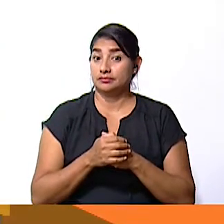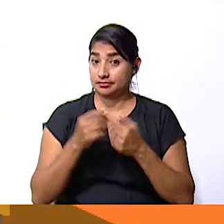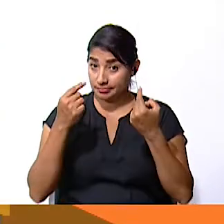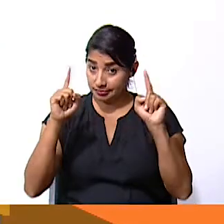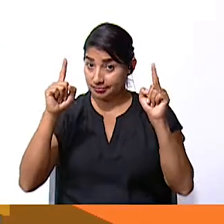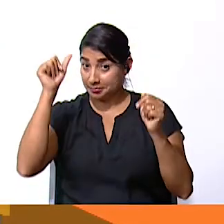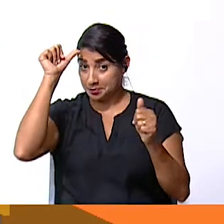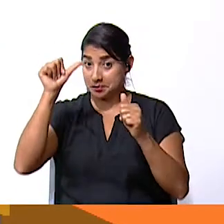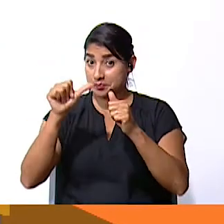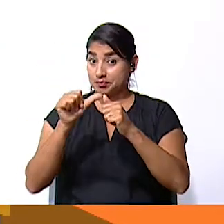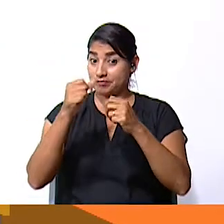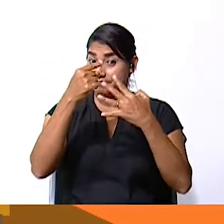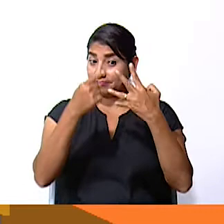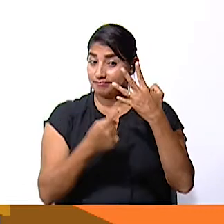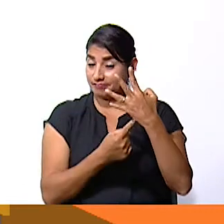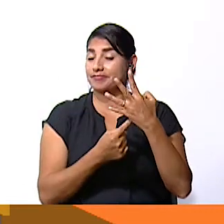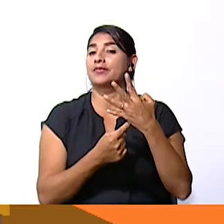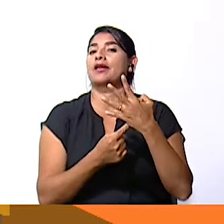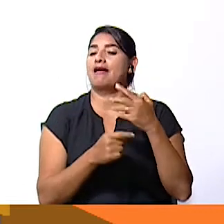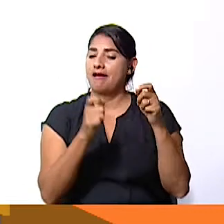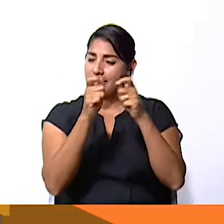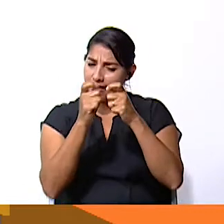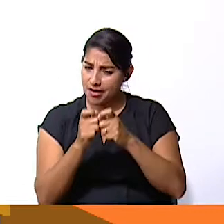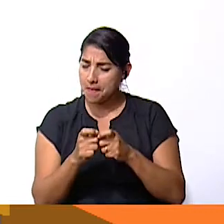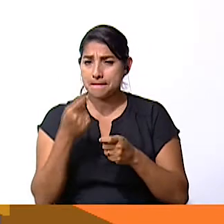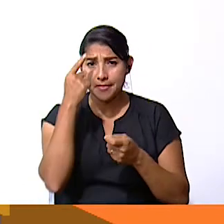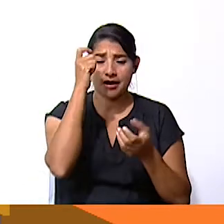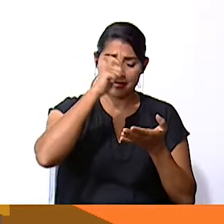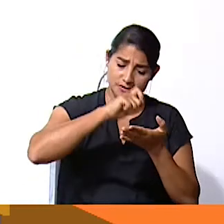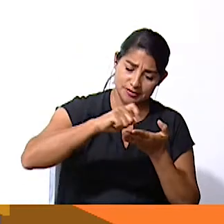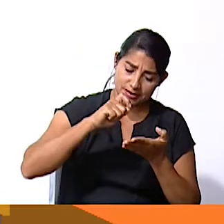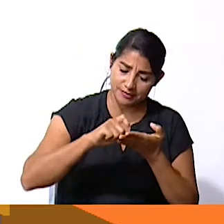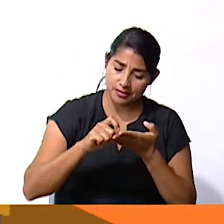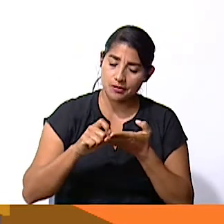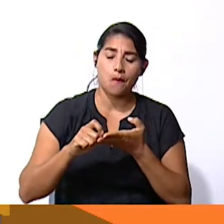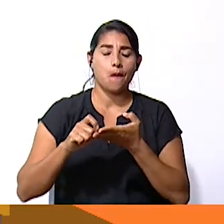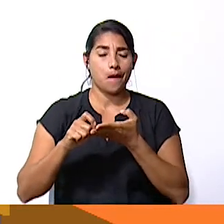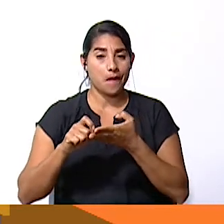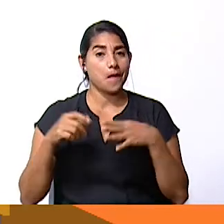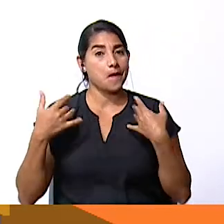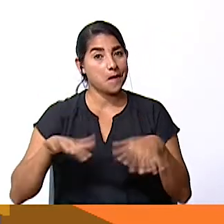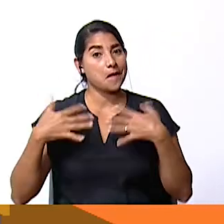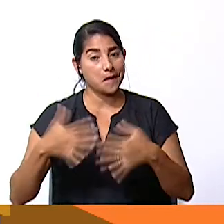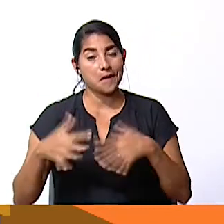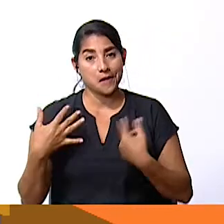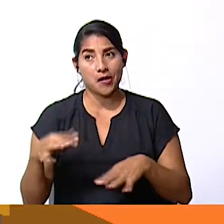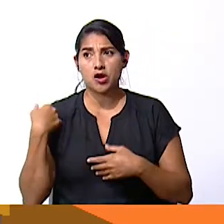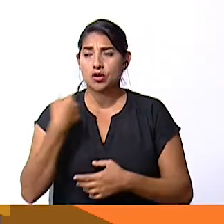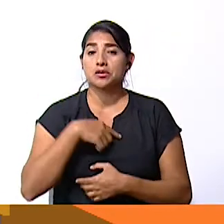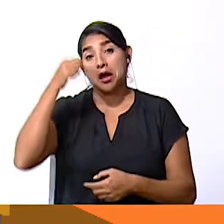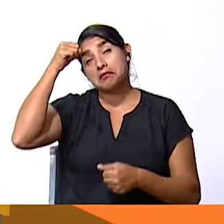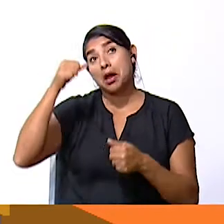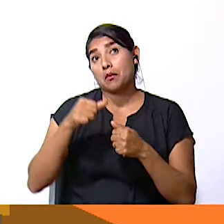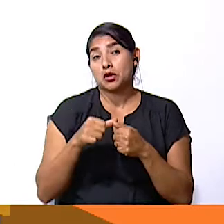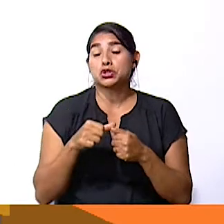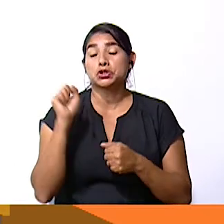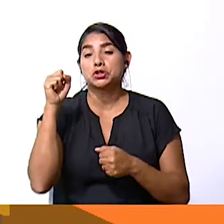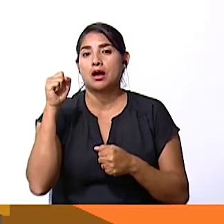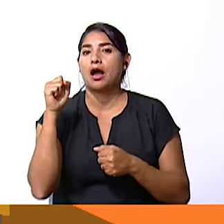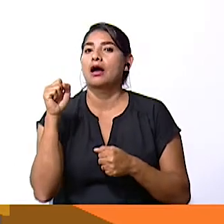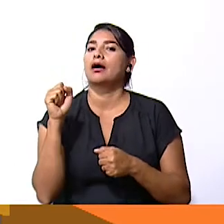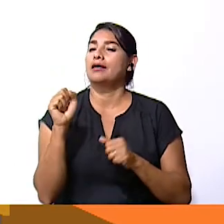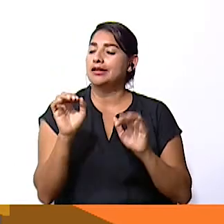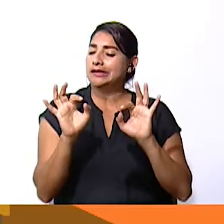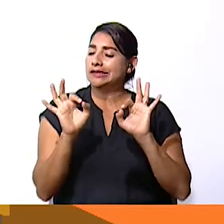¿Lograron recordar esos detalles en la escritura? No nos vamos a quedar con solo recordarlos.